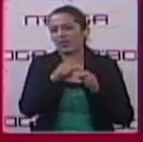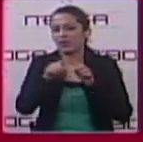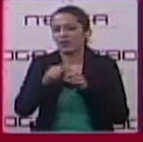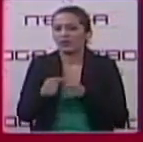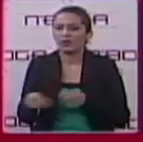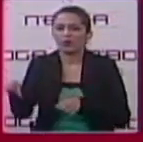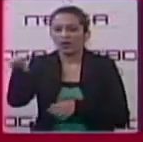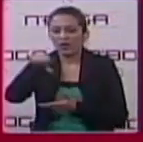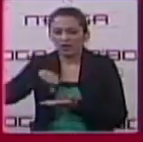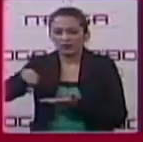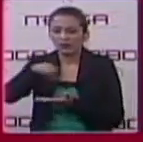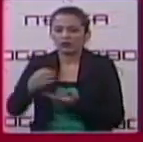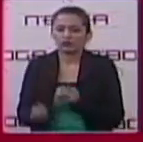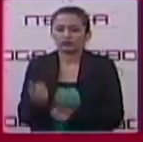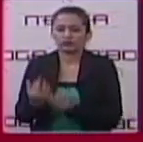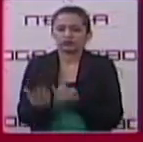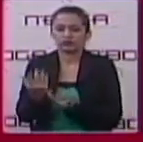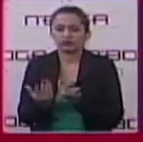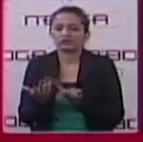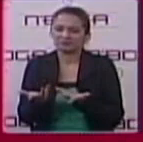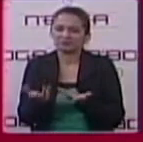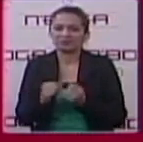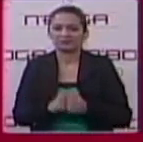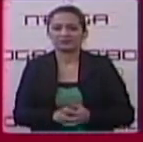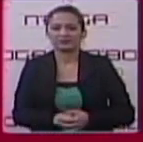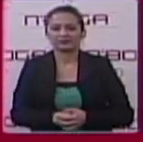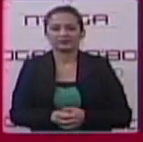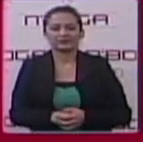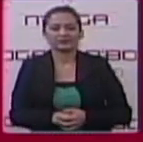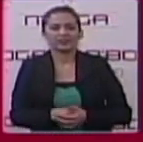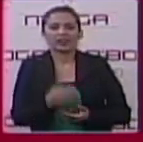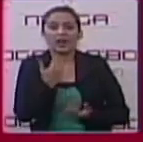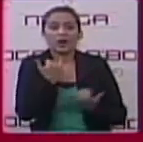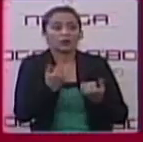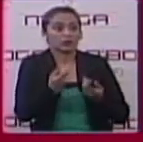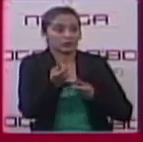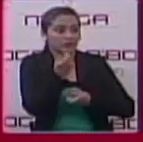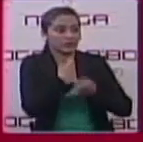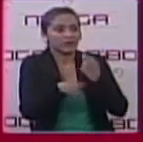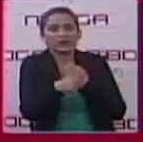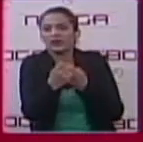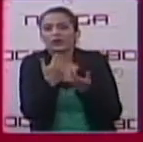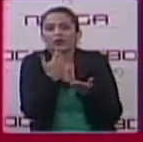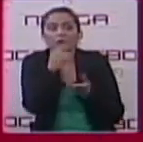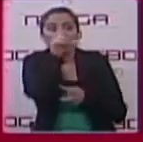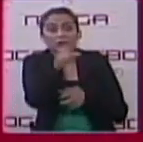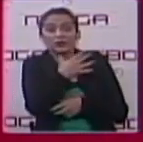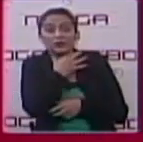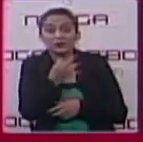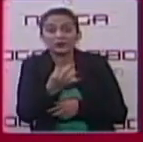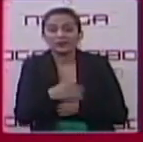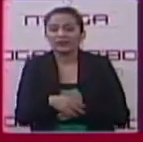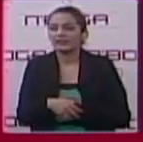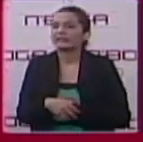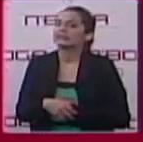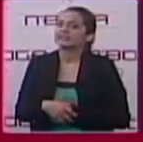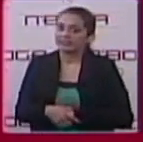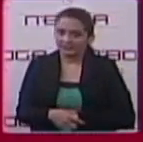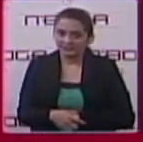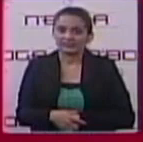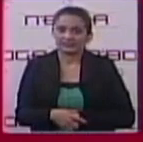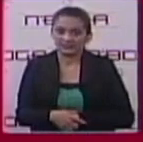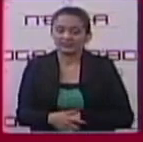eh seguir experimentando Ajá Y cómo la acogida de la gente muy buena la verdad O sea